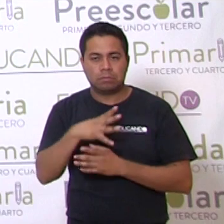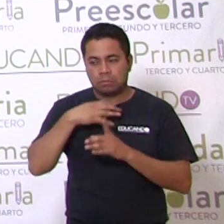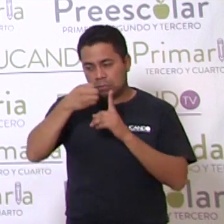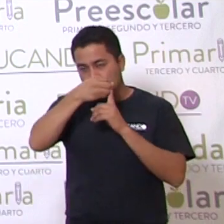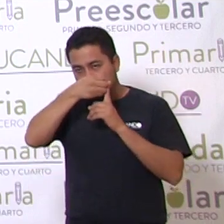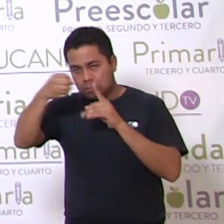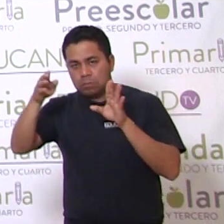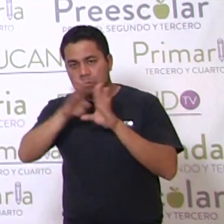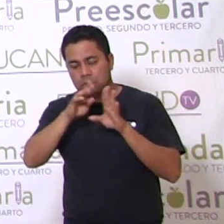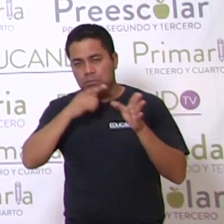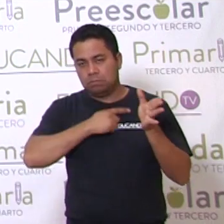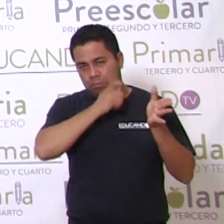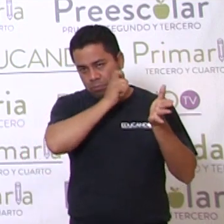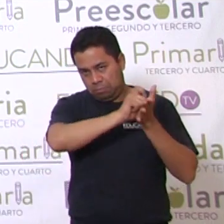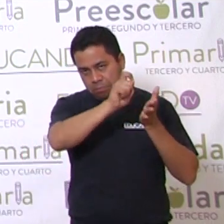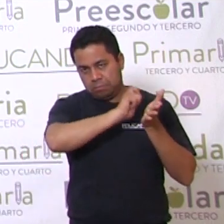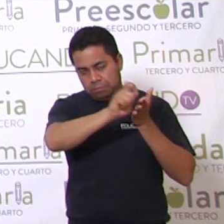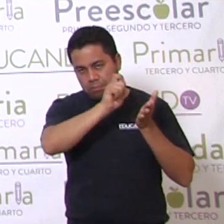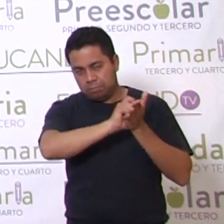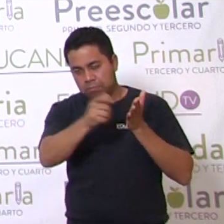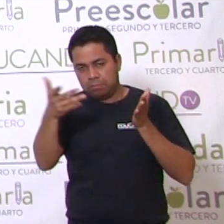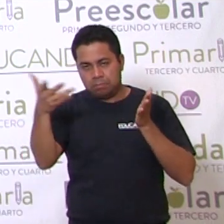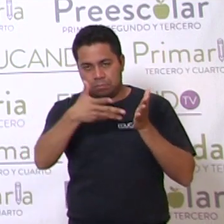como la que voy a anotar a continuación.